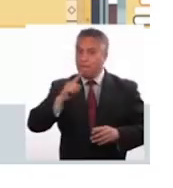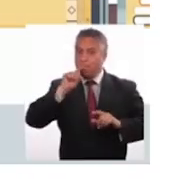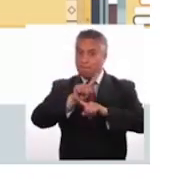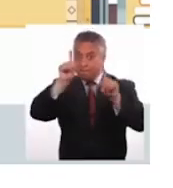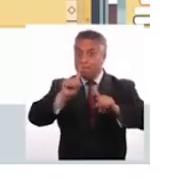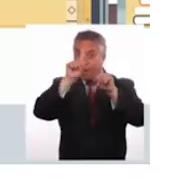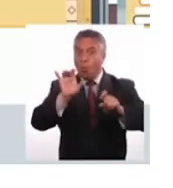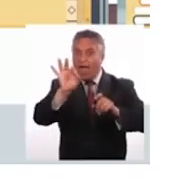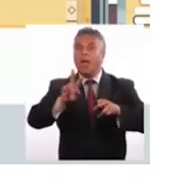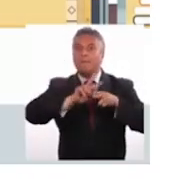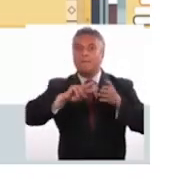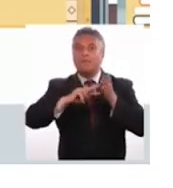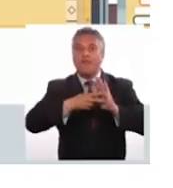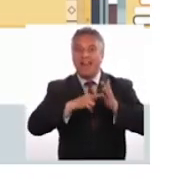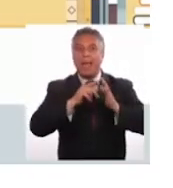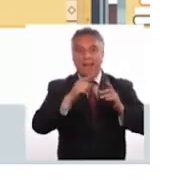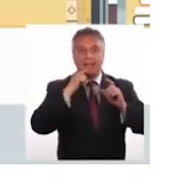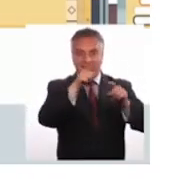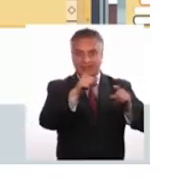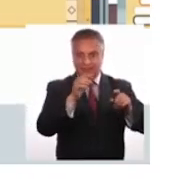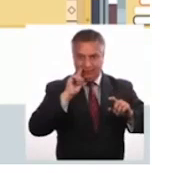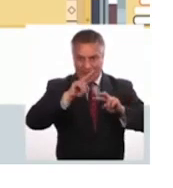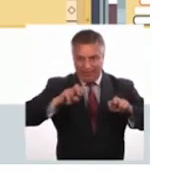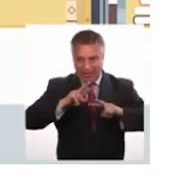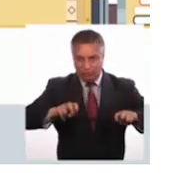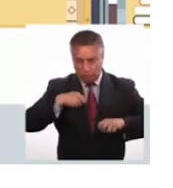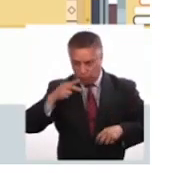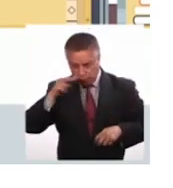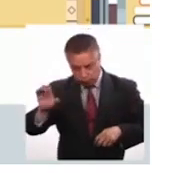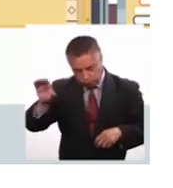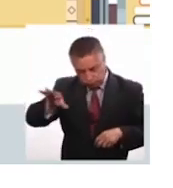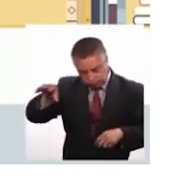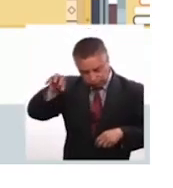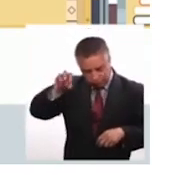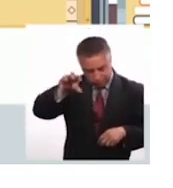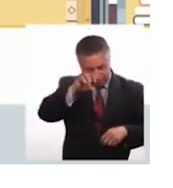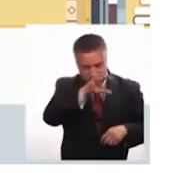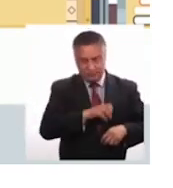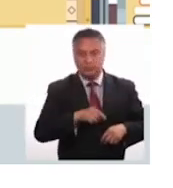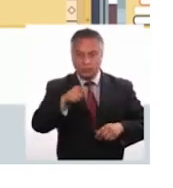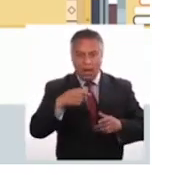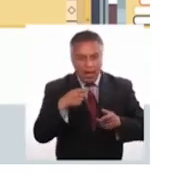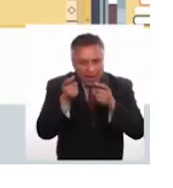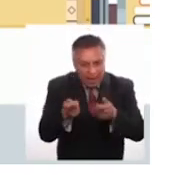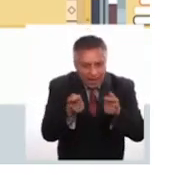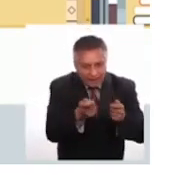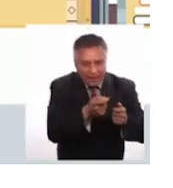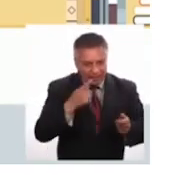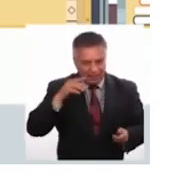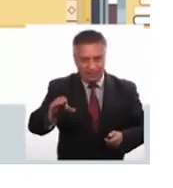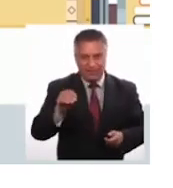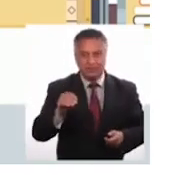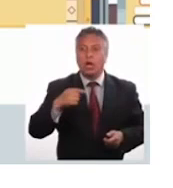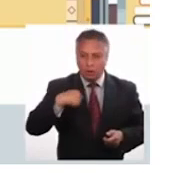de preguntas o problemas de investigación a partir de la observación de fenómenos, análisis crítico de las evidencias y evaluación de